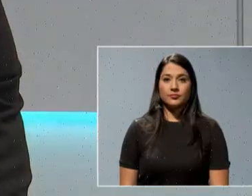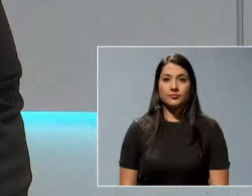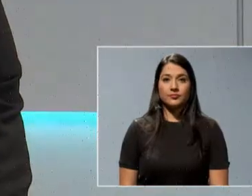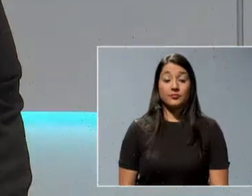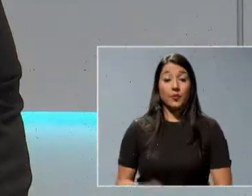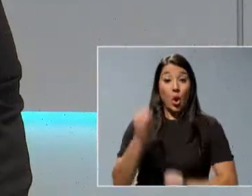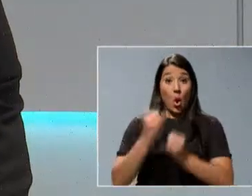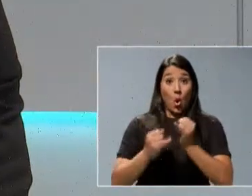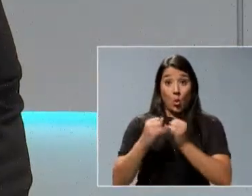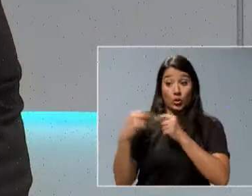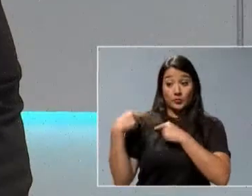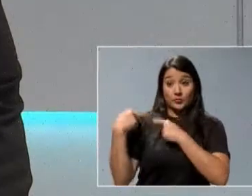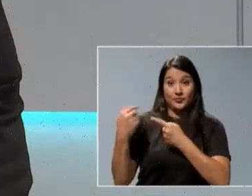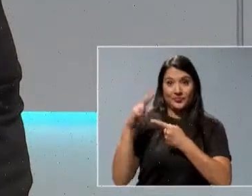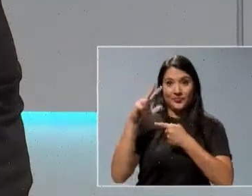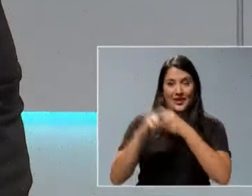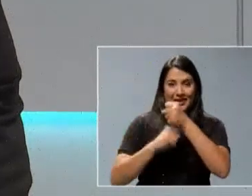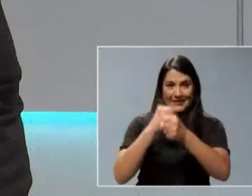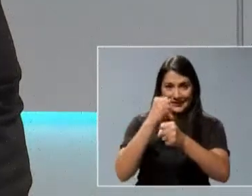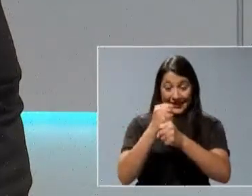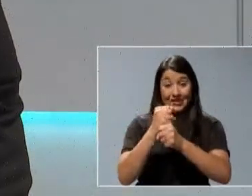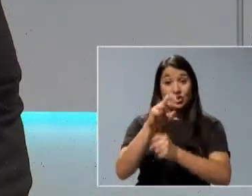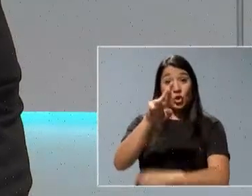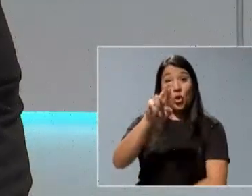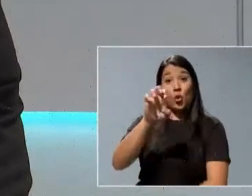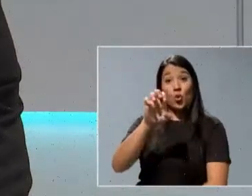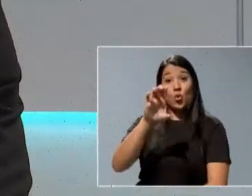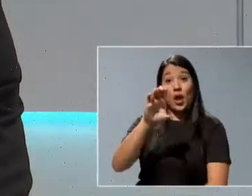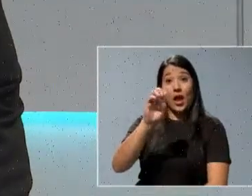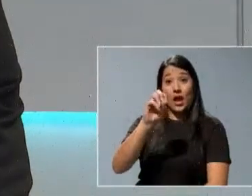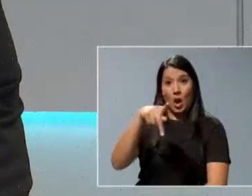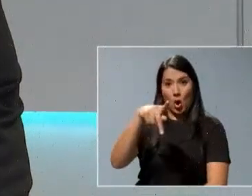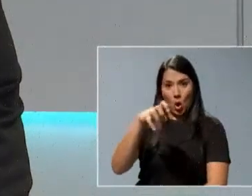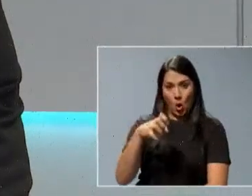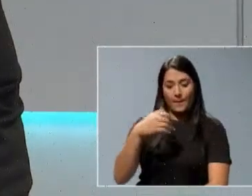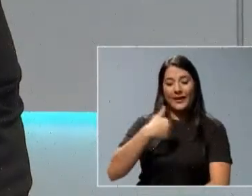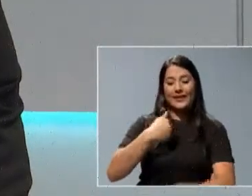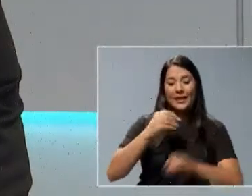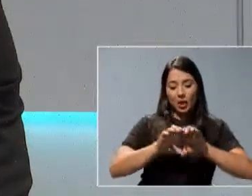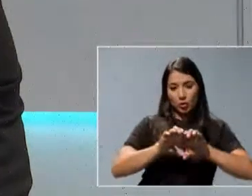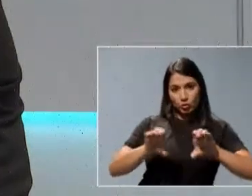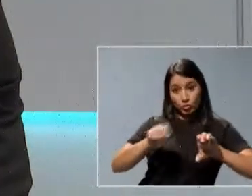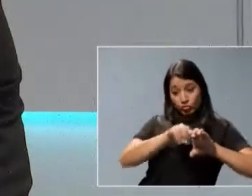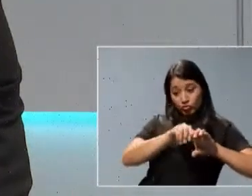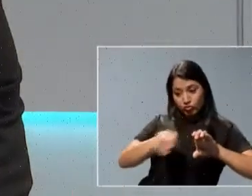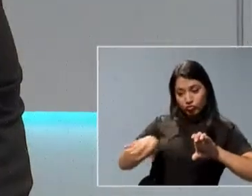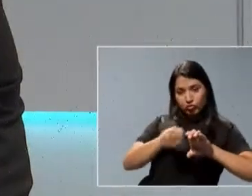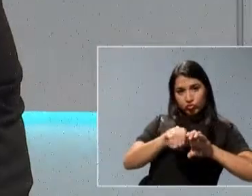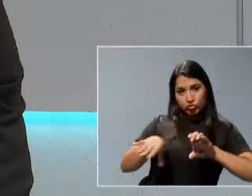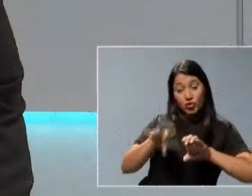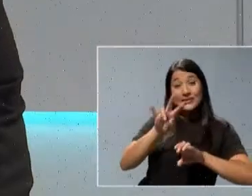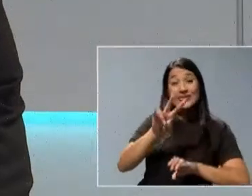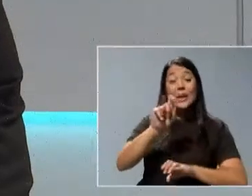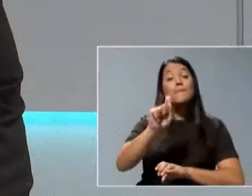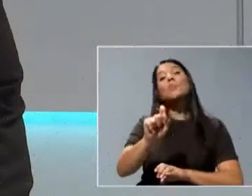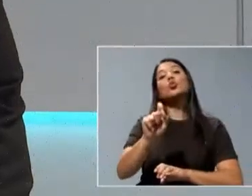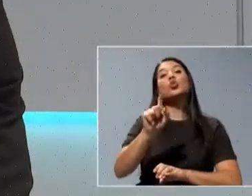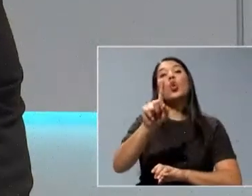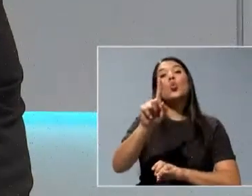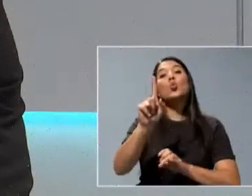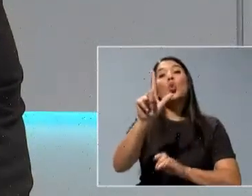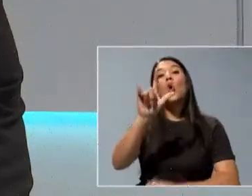En los últimos 3 años, el poliducto de Recope, por donde se distribuye al día 7.5 millones de litros de combustible para abastecer